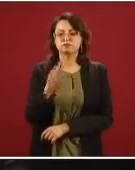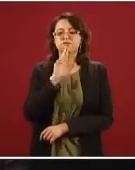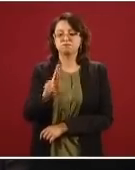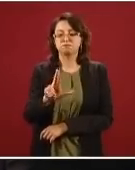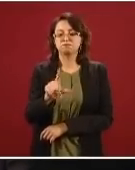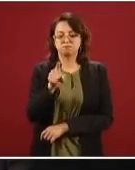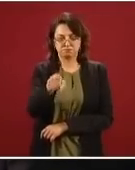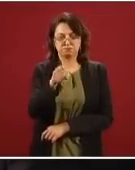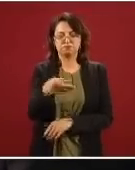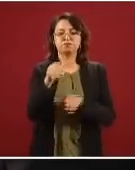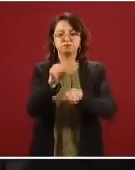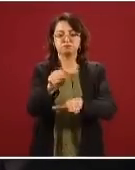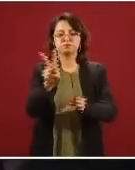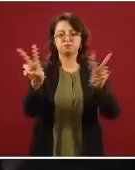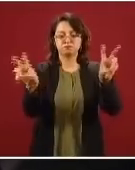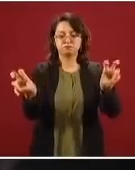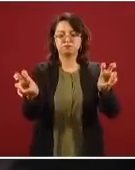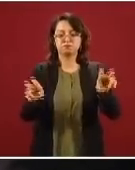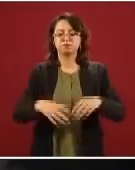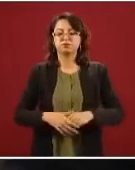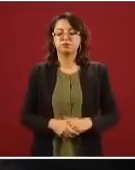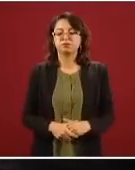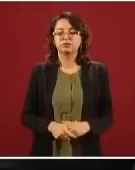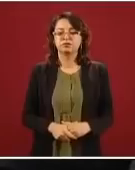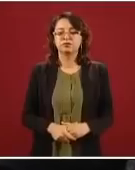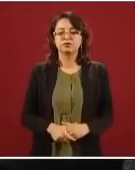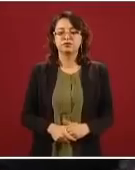a ti sobre. ¿Trabajo para cambiar esos días de